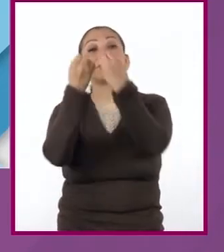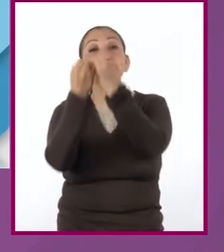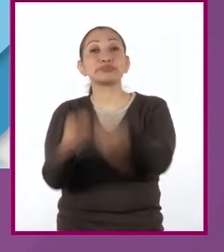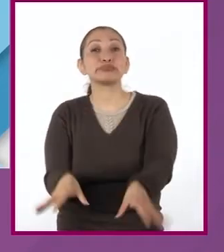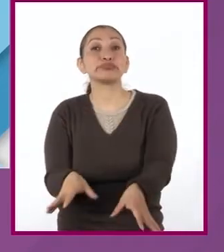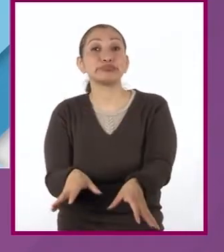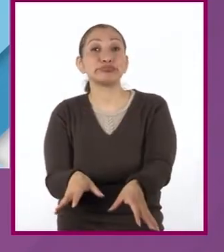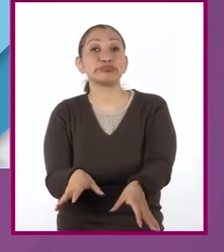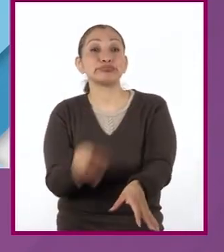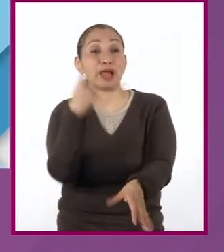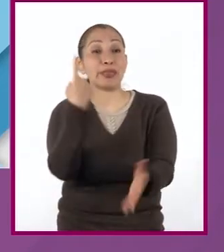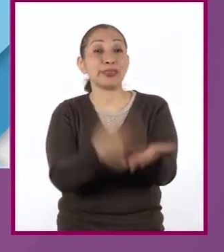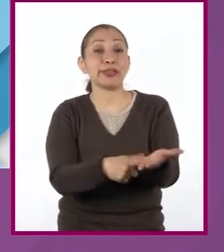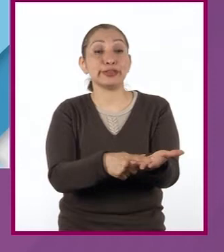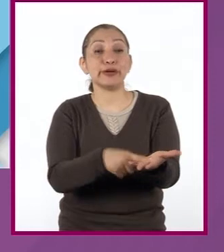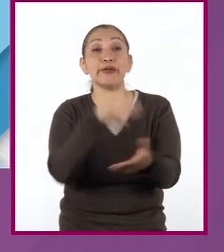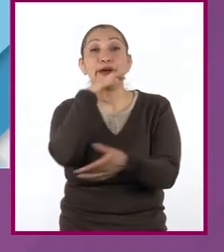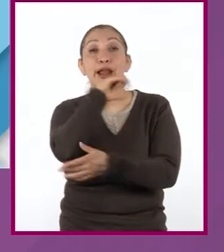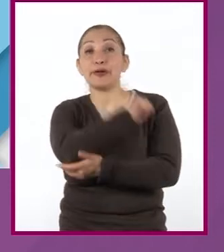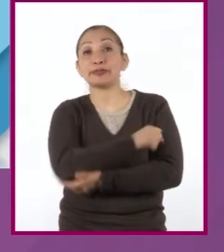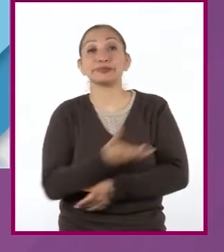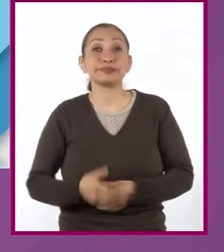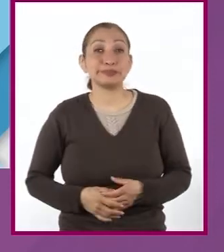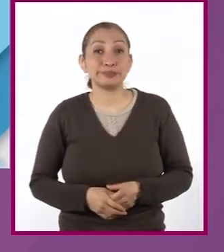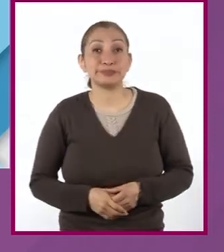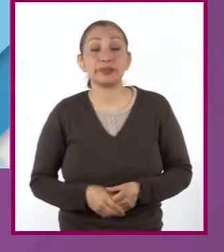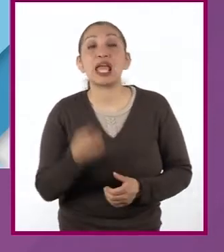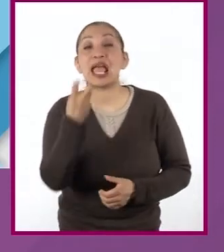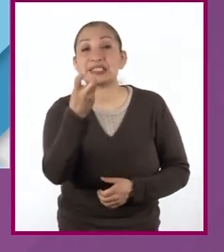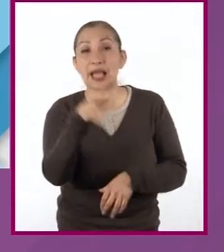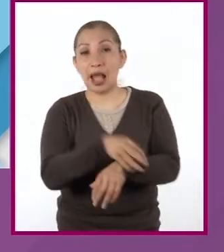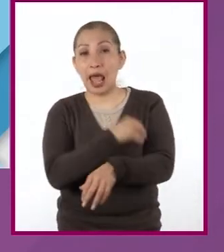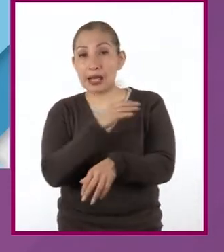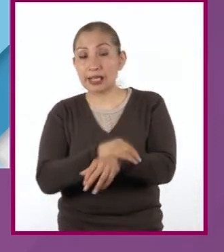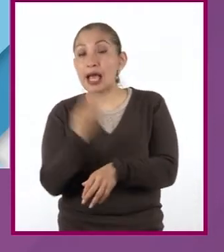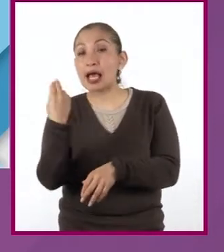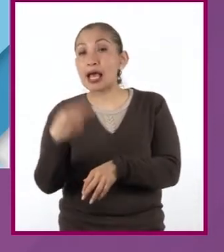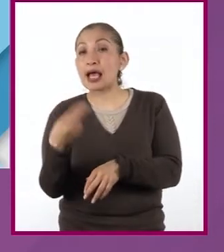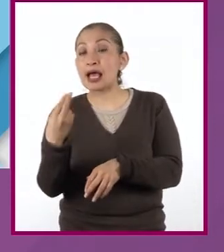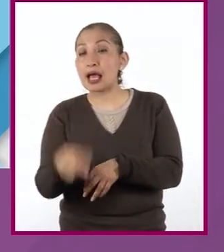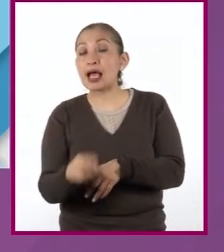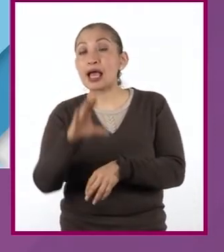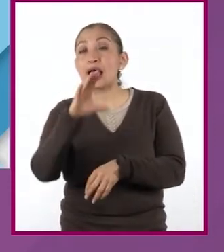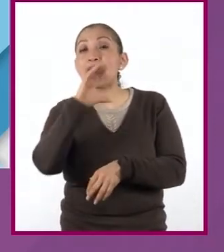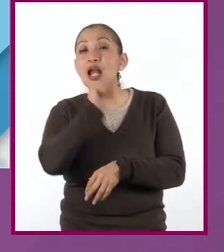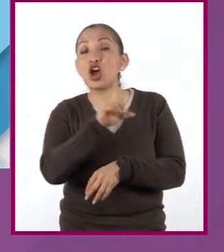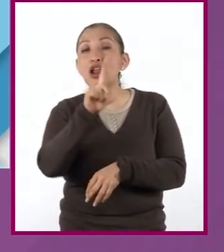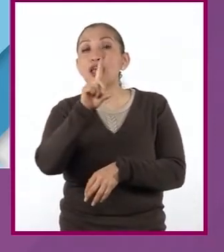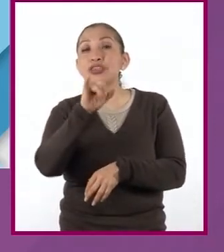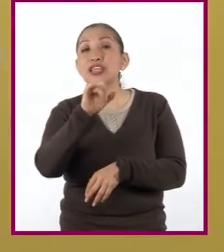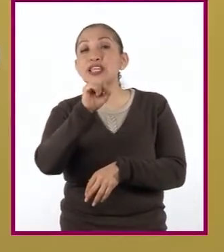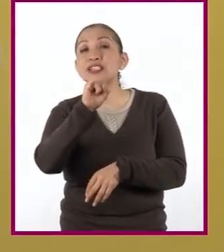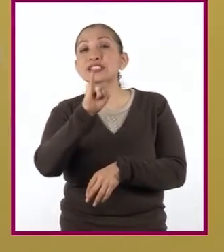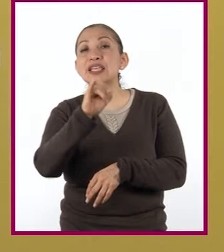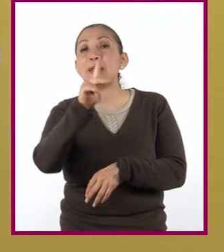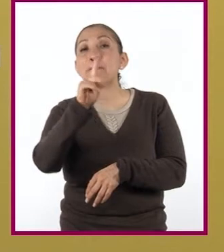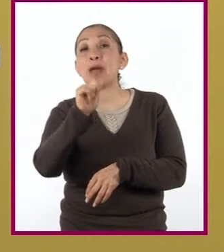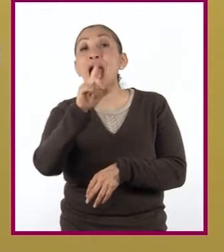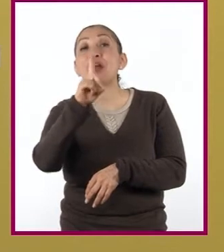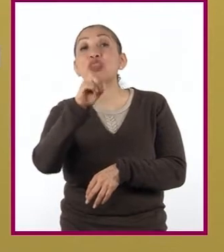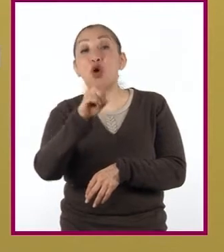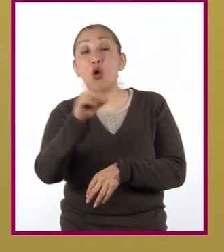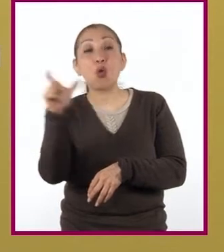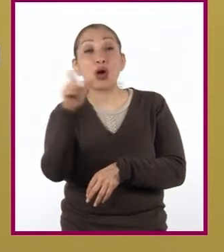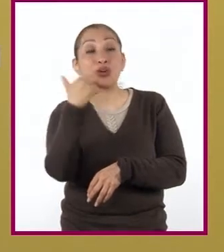ha perdido en forma de calor. A esta energía se le llama calor disipado. Siempre